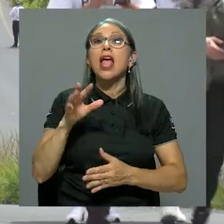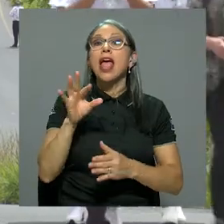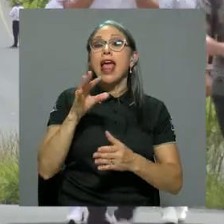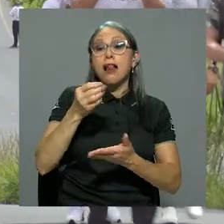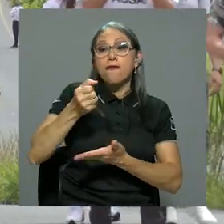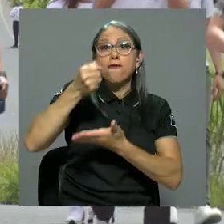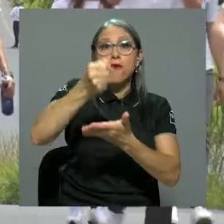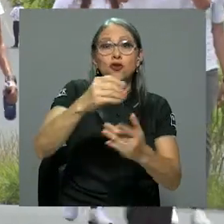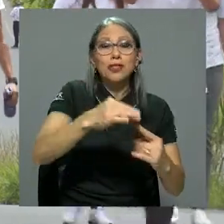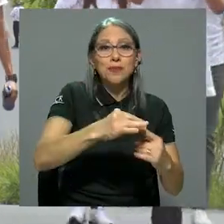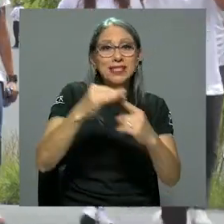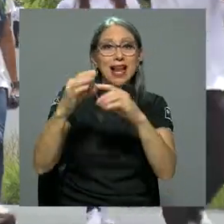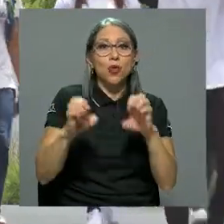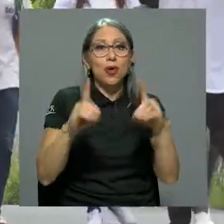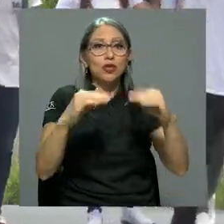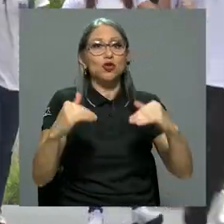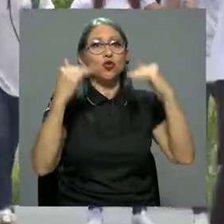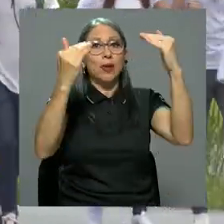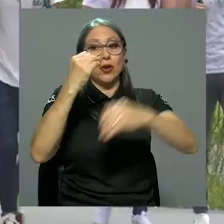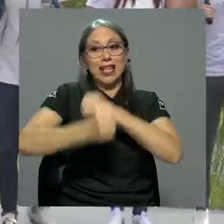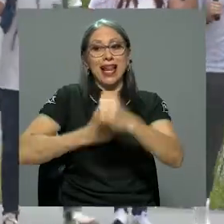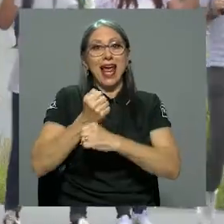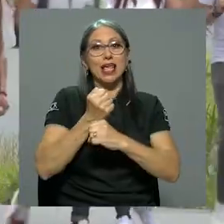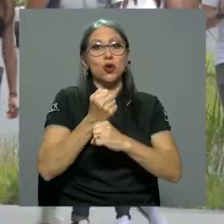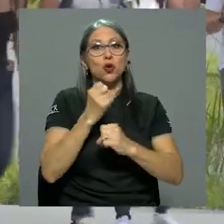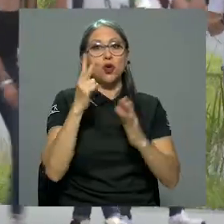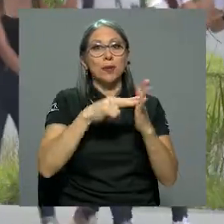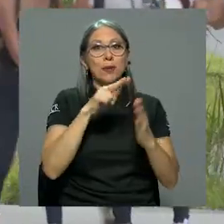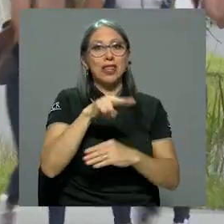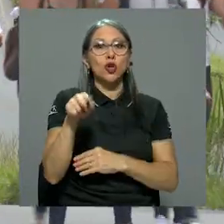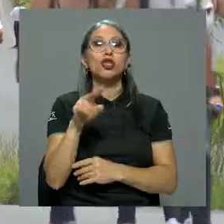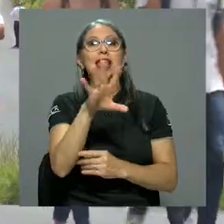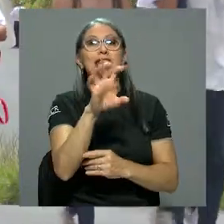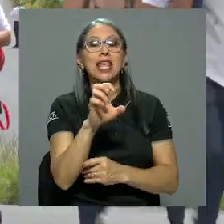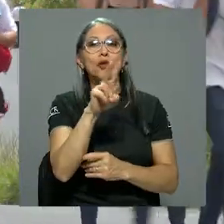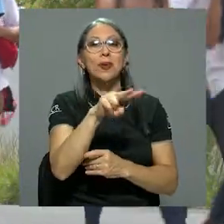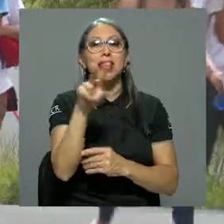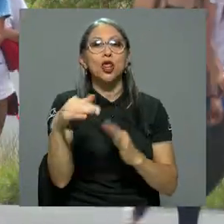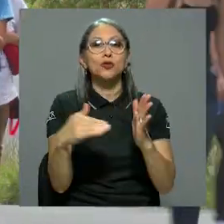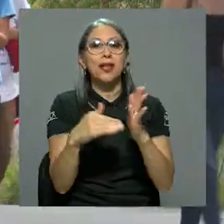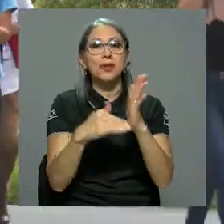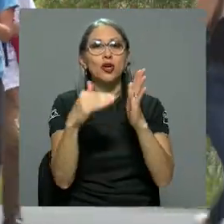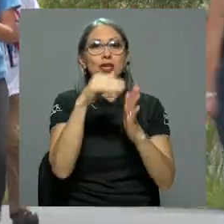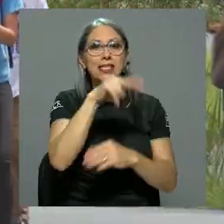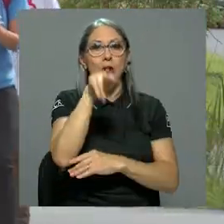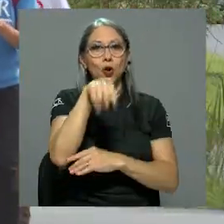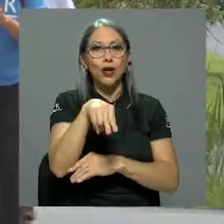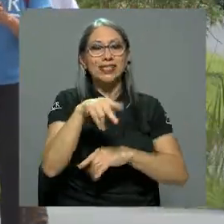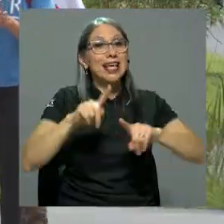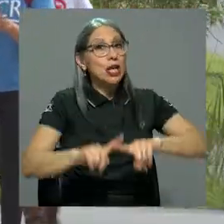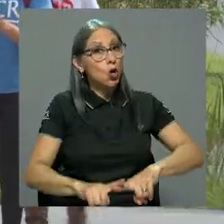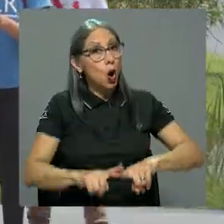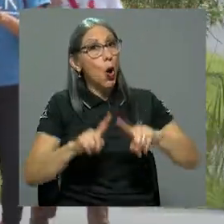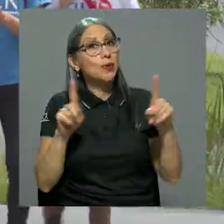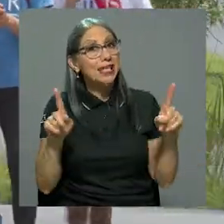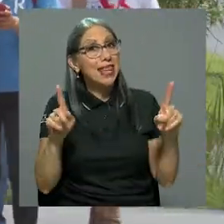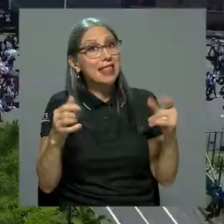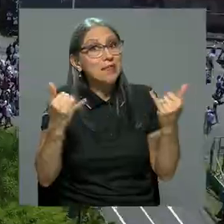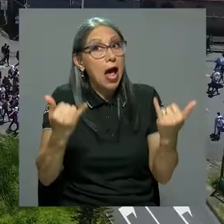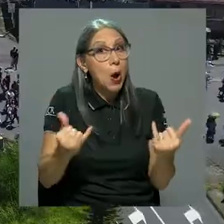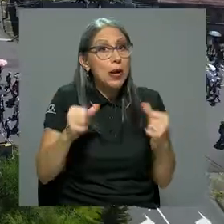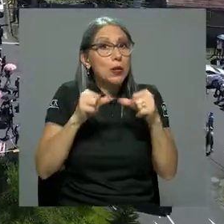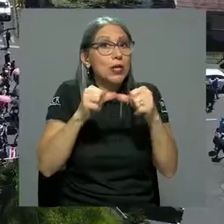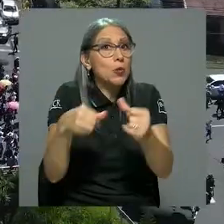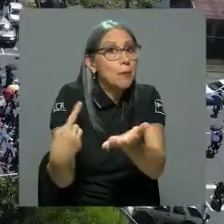El Fondo Especial para la Educación Superior del 2022 es de 522 mil millones de colones. No